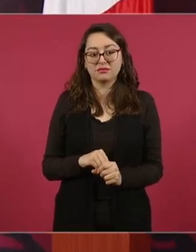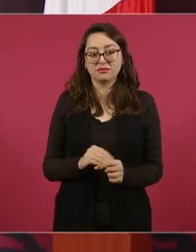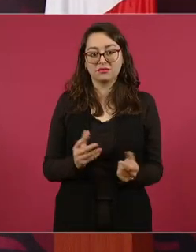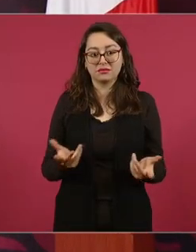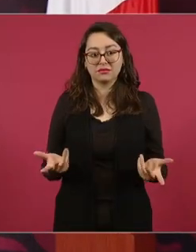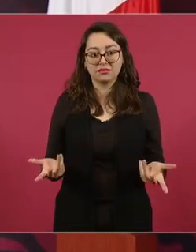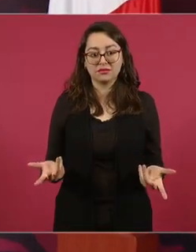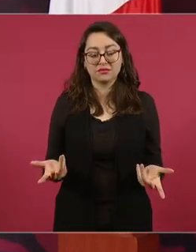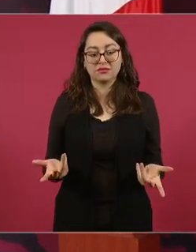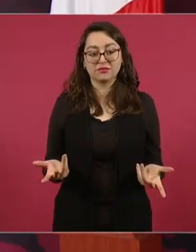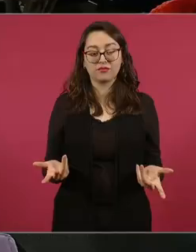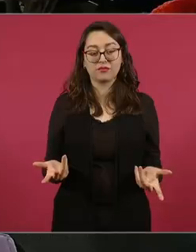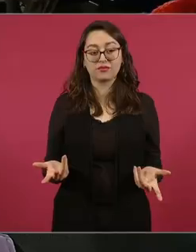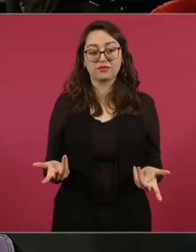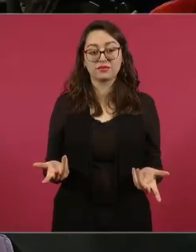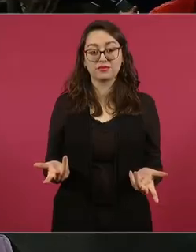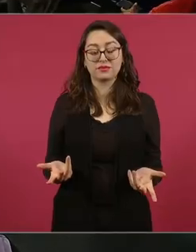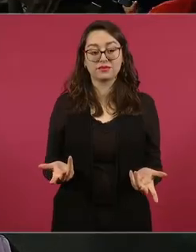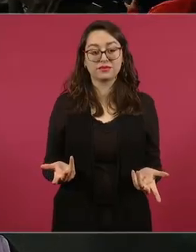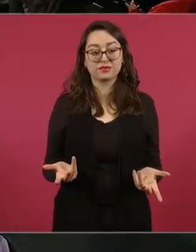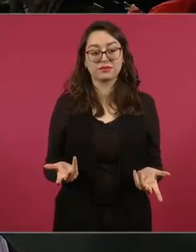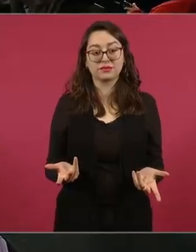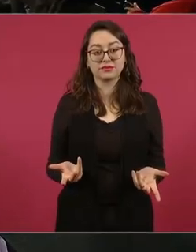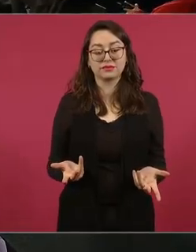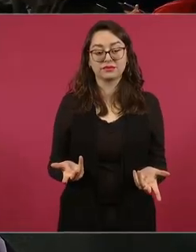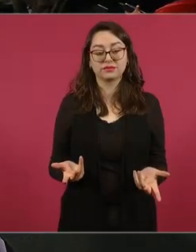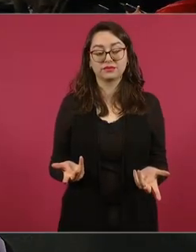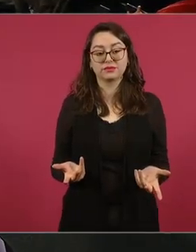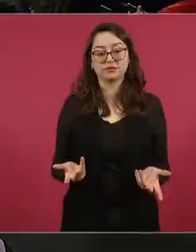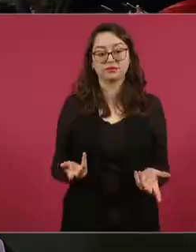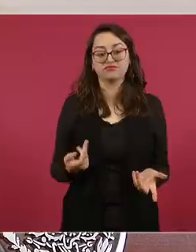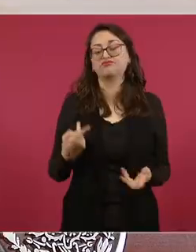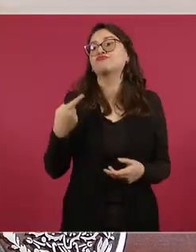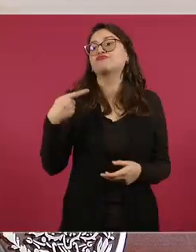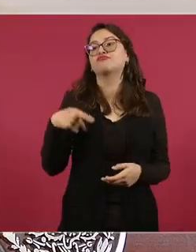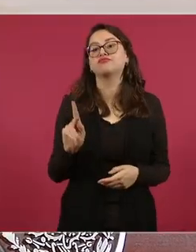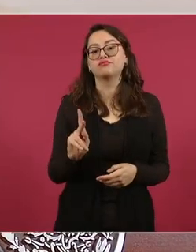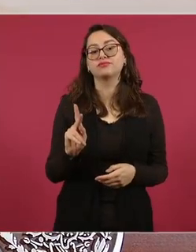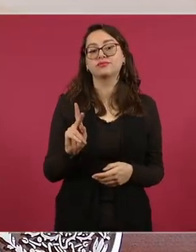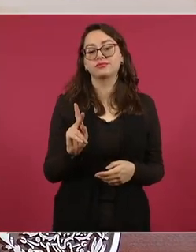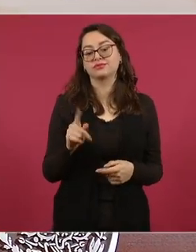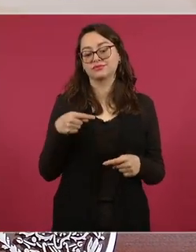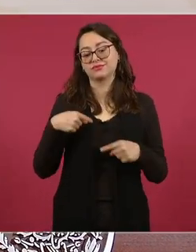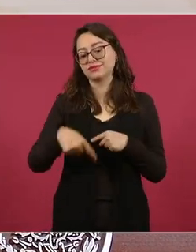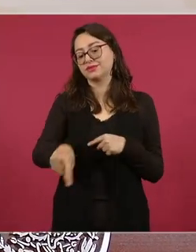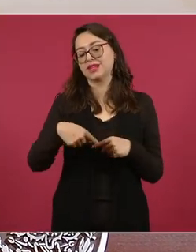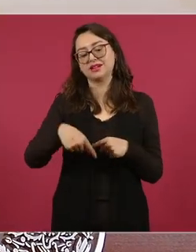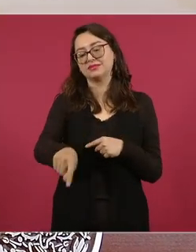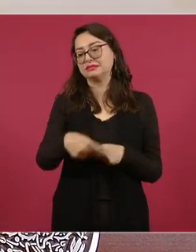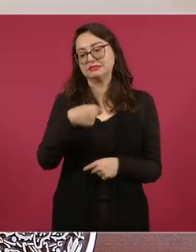Nada más que ya nosotros pues no podemos